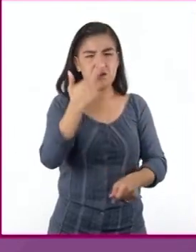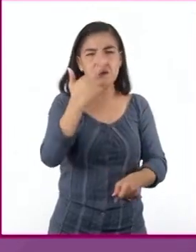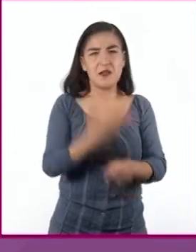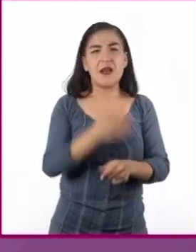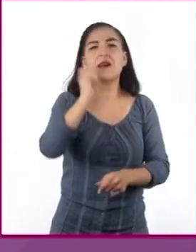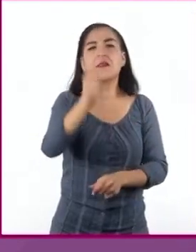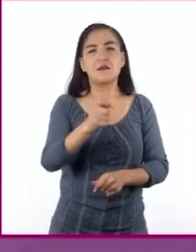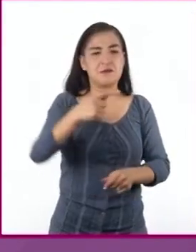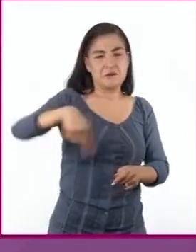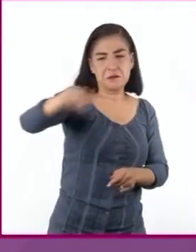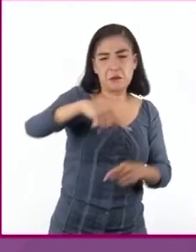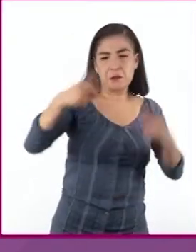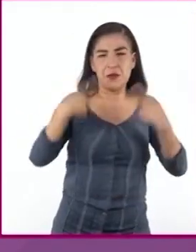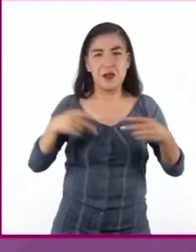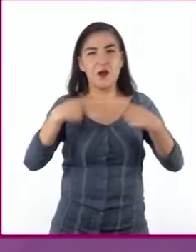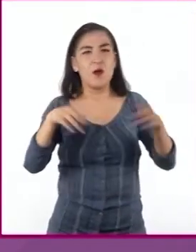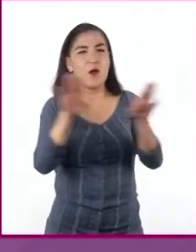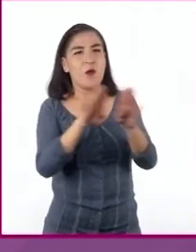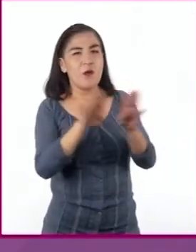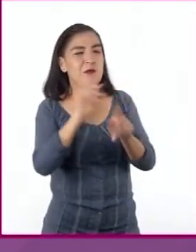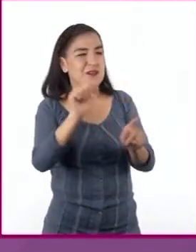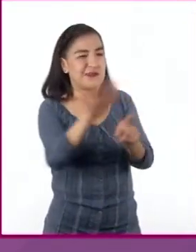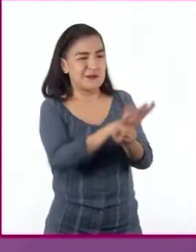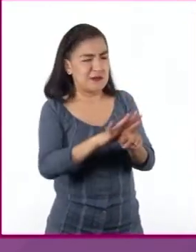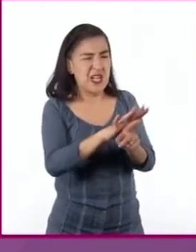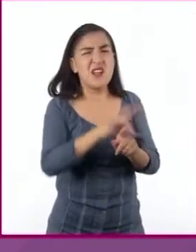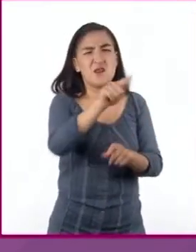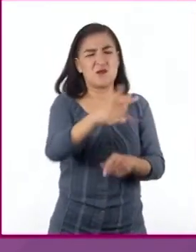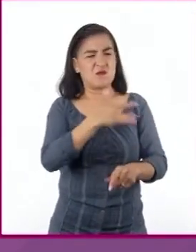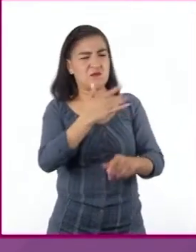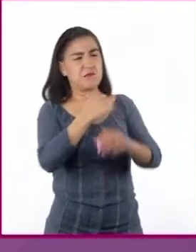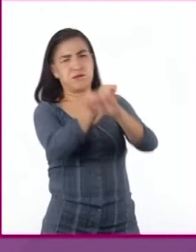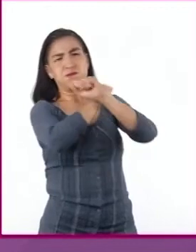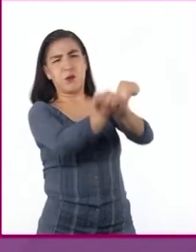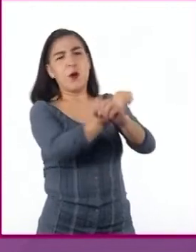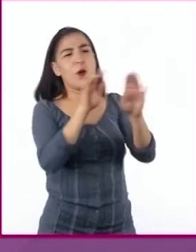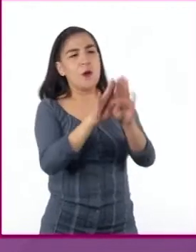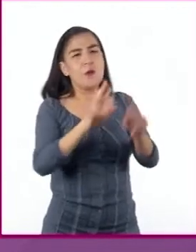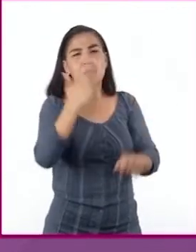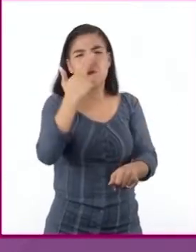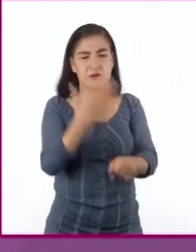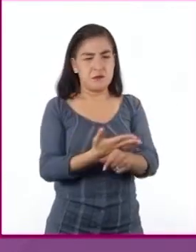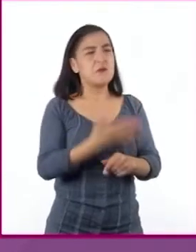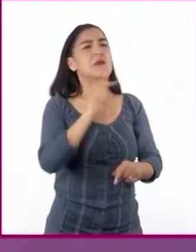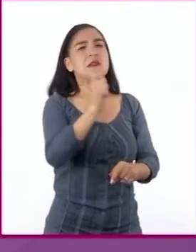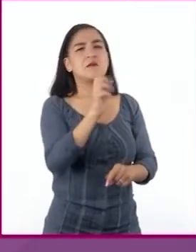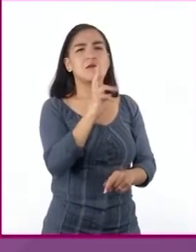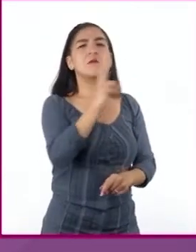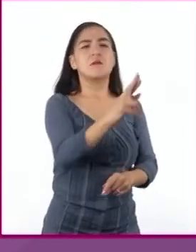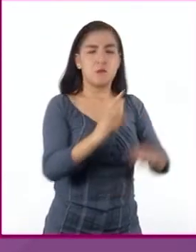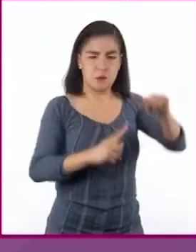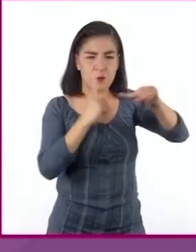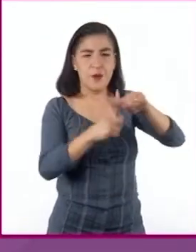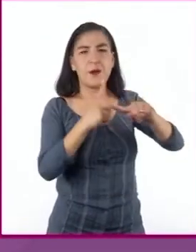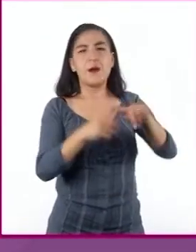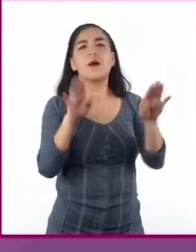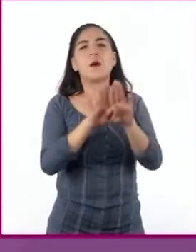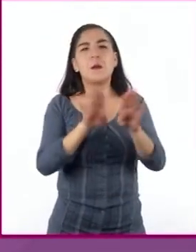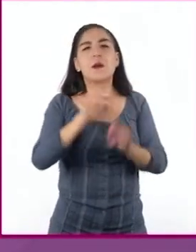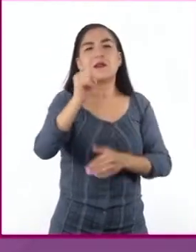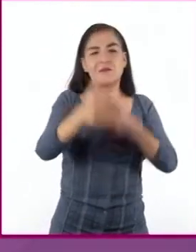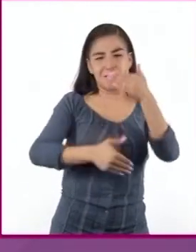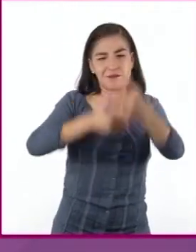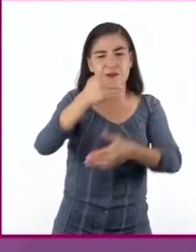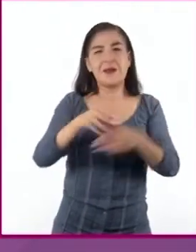influencia de otras personas y responder de manera asertiva requiere de una capacidad que se desarrolla poco a poco, a veces a contracorriente con